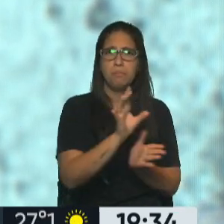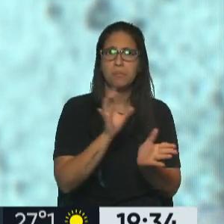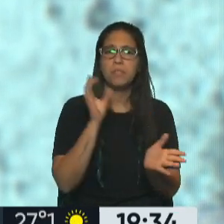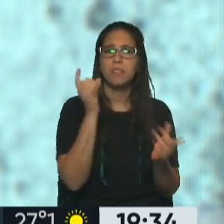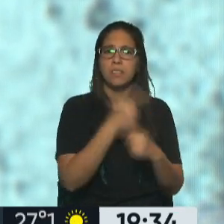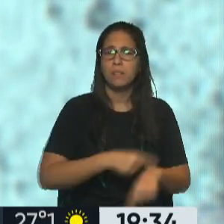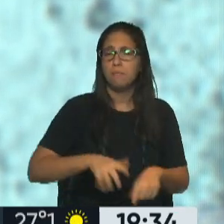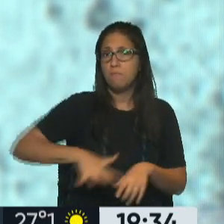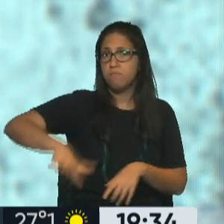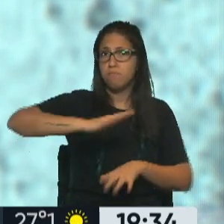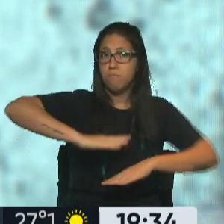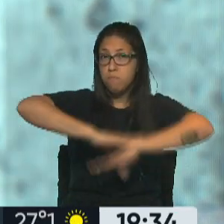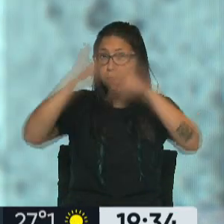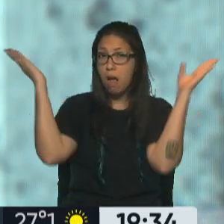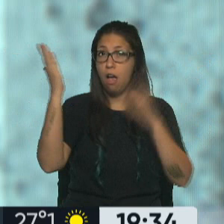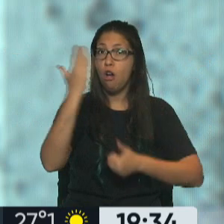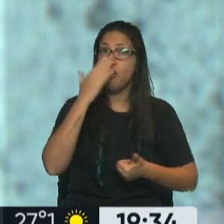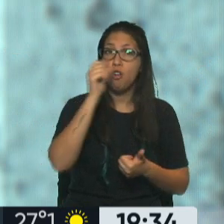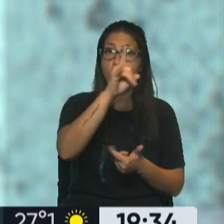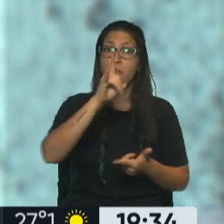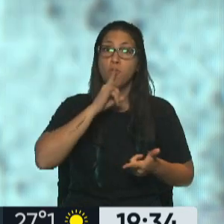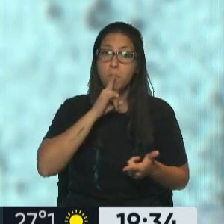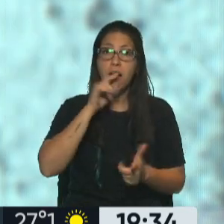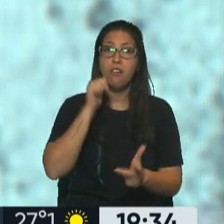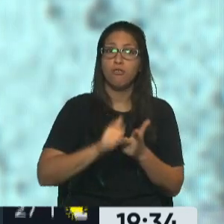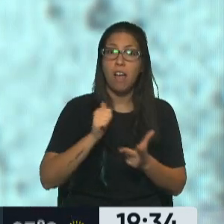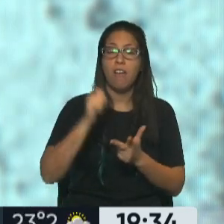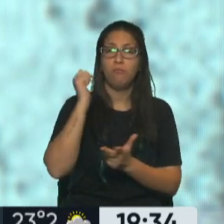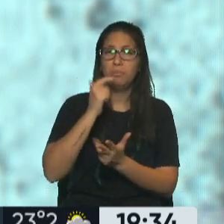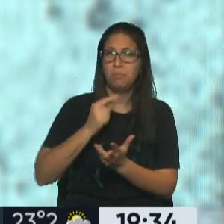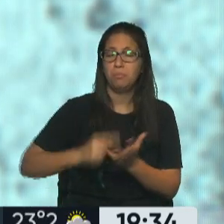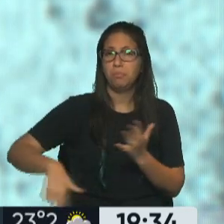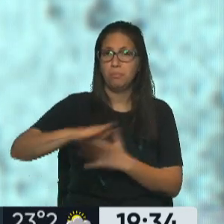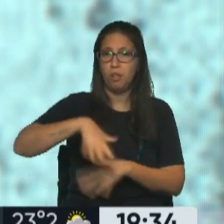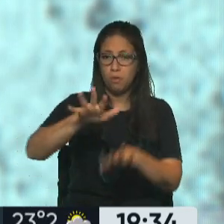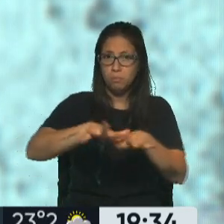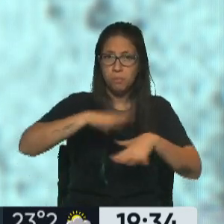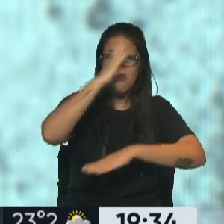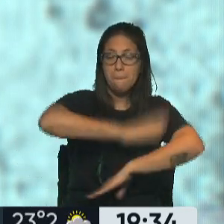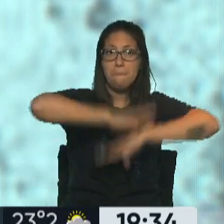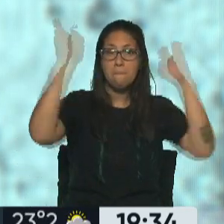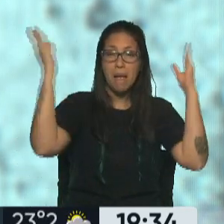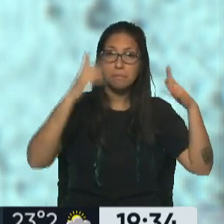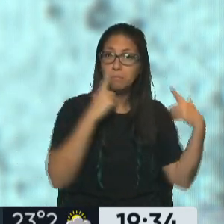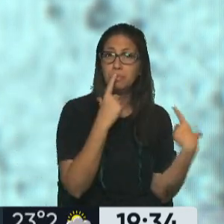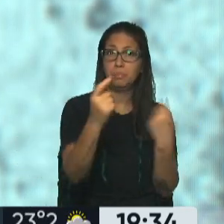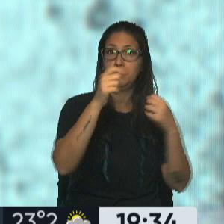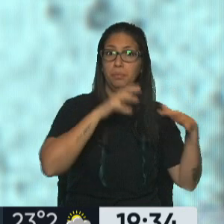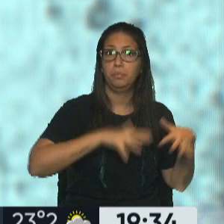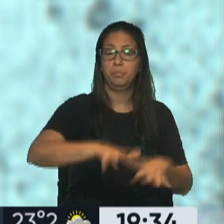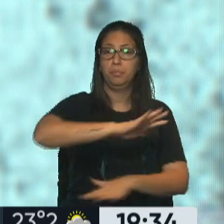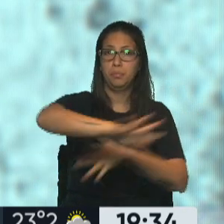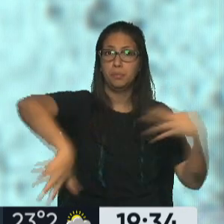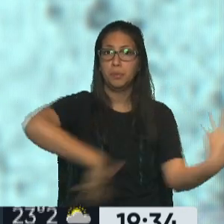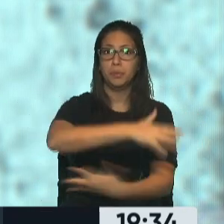puebladas tremendas el cordobazo tucumanazo rocazo rosariazo no estaba como como yéndose y este bueno dejando un país